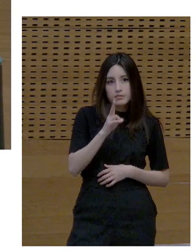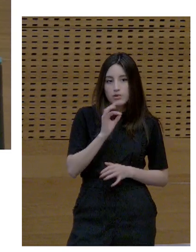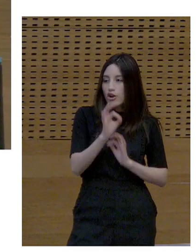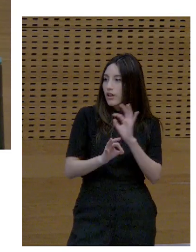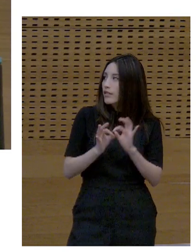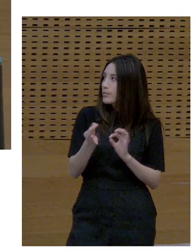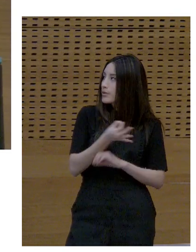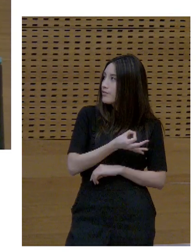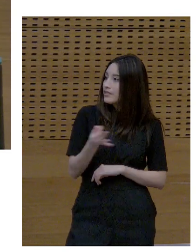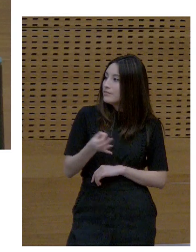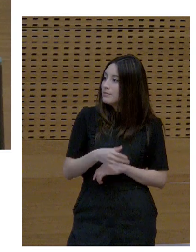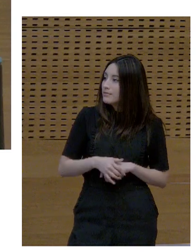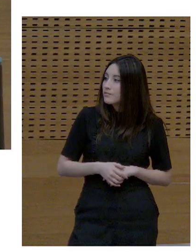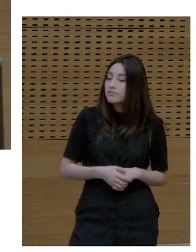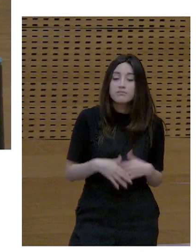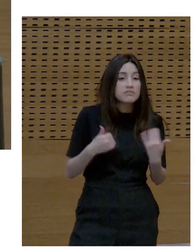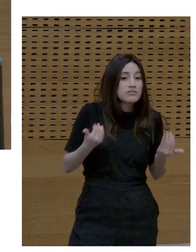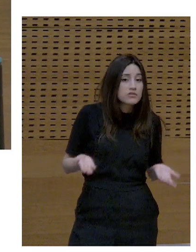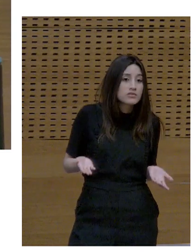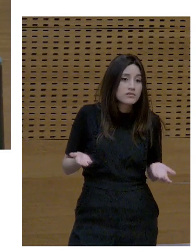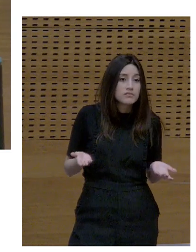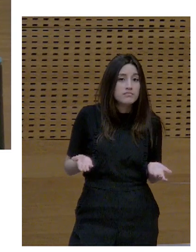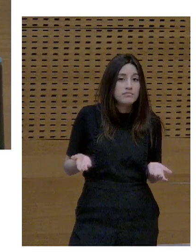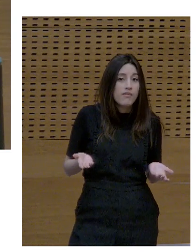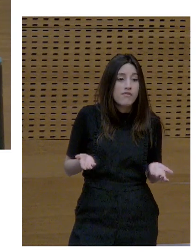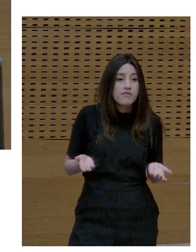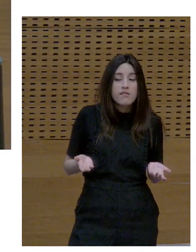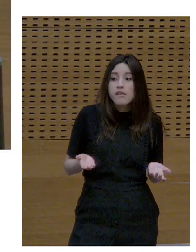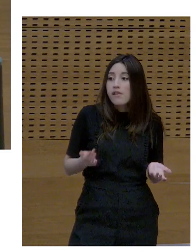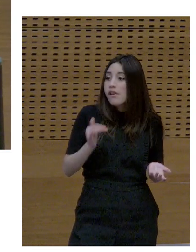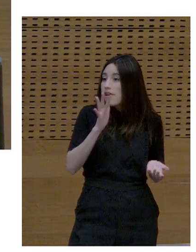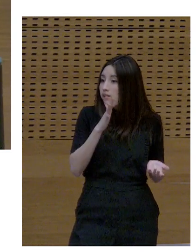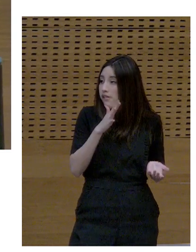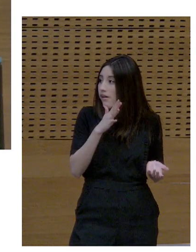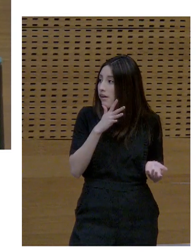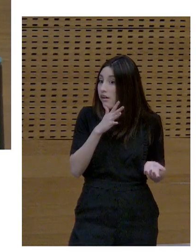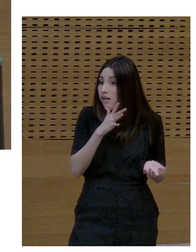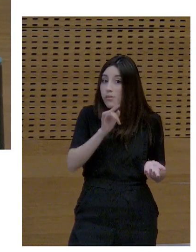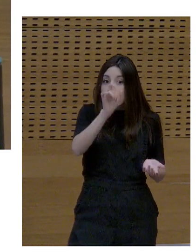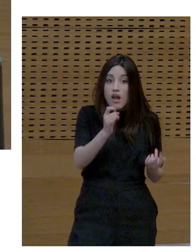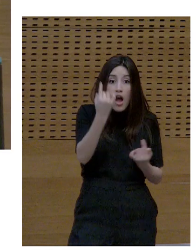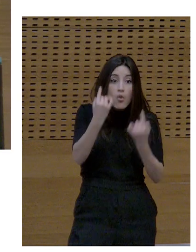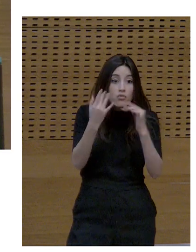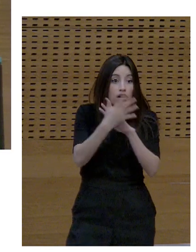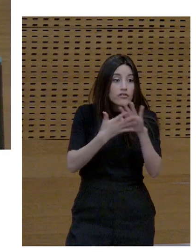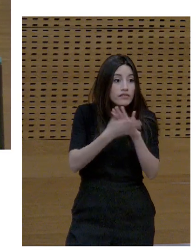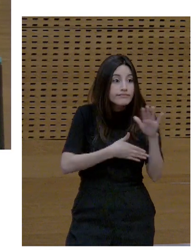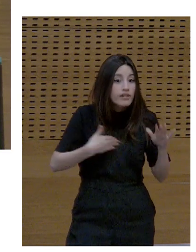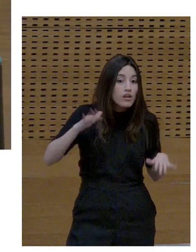charla. Entonces, bueno, pues ahora ya el que quiera hablar o plantear alguna cosa, que levante la mano, por favor,